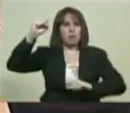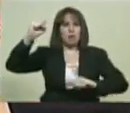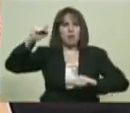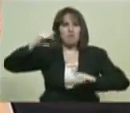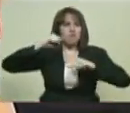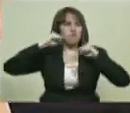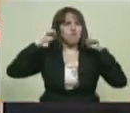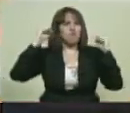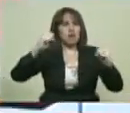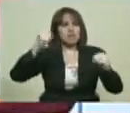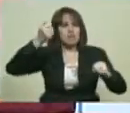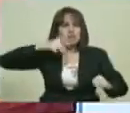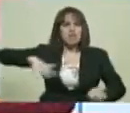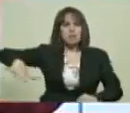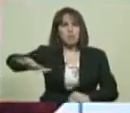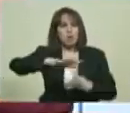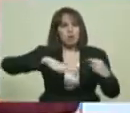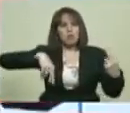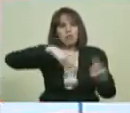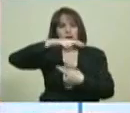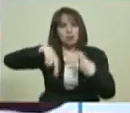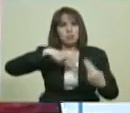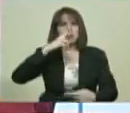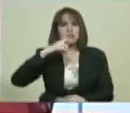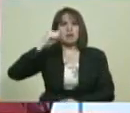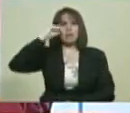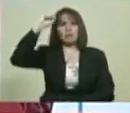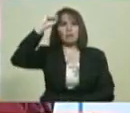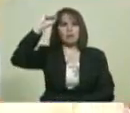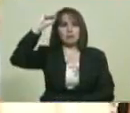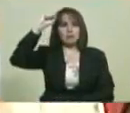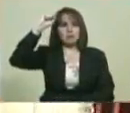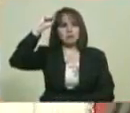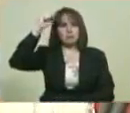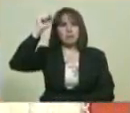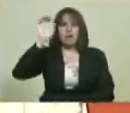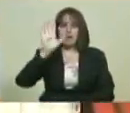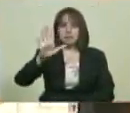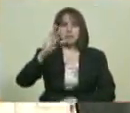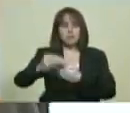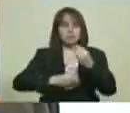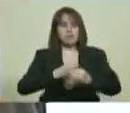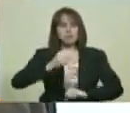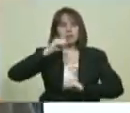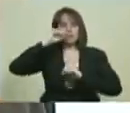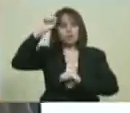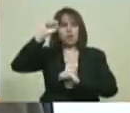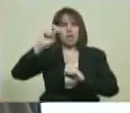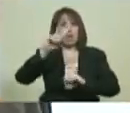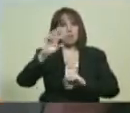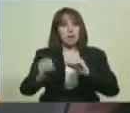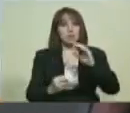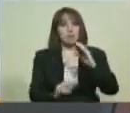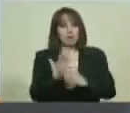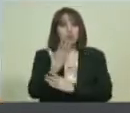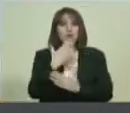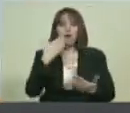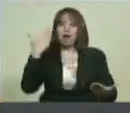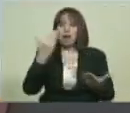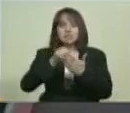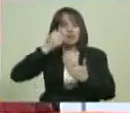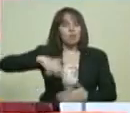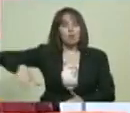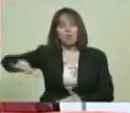gigantesca del pueblo, de la revolución y de Nicolás Maduro. Así va a ser, victoria del 20 de mayo. Gracias, pueblo